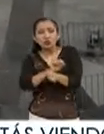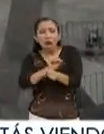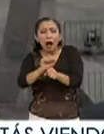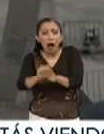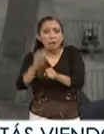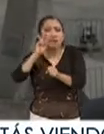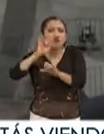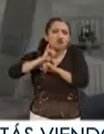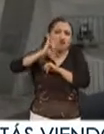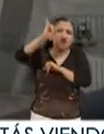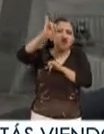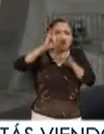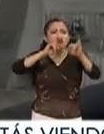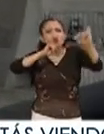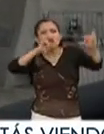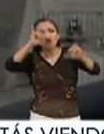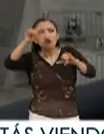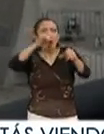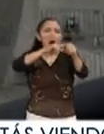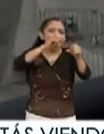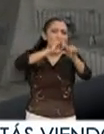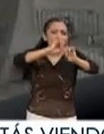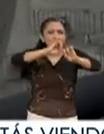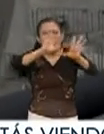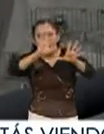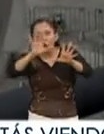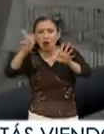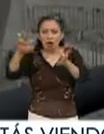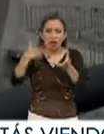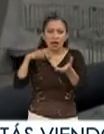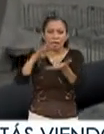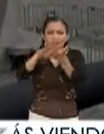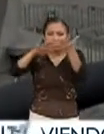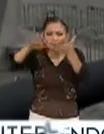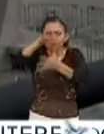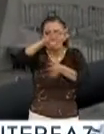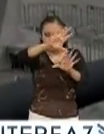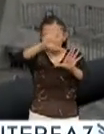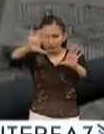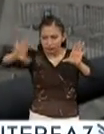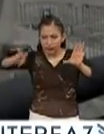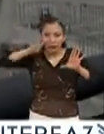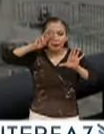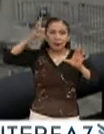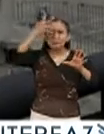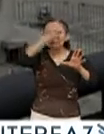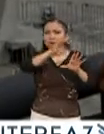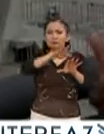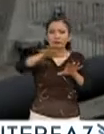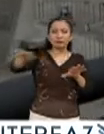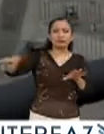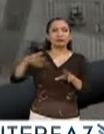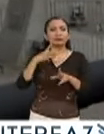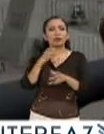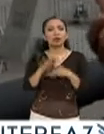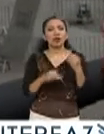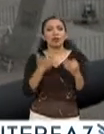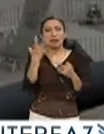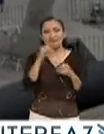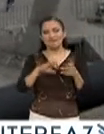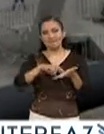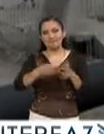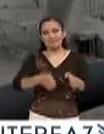vemos a la lejanía, entre colores claros, y bueno, conforman esta paleta. Así se puede admirar o apreciar todo lo que es la